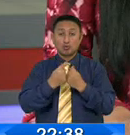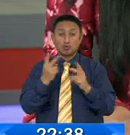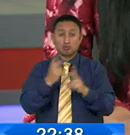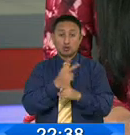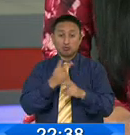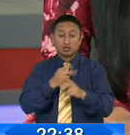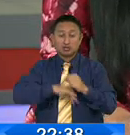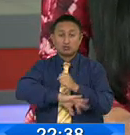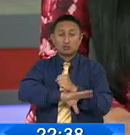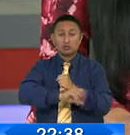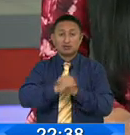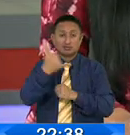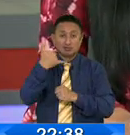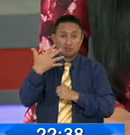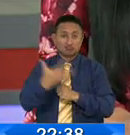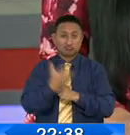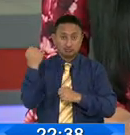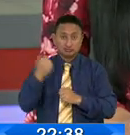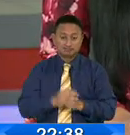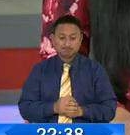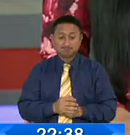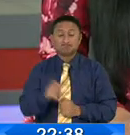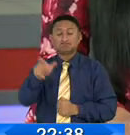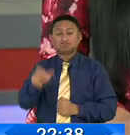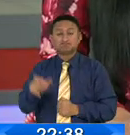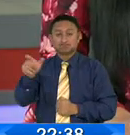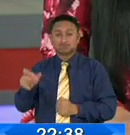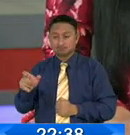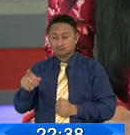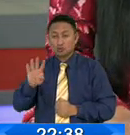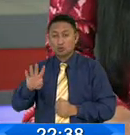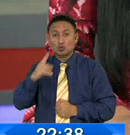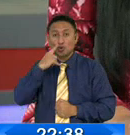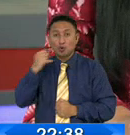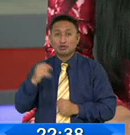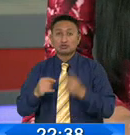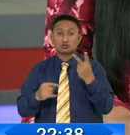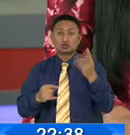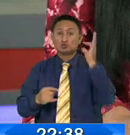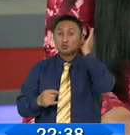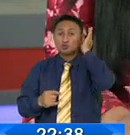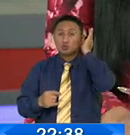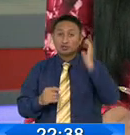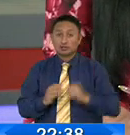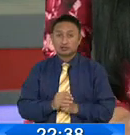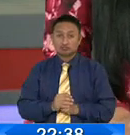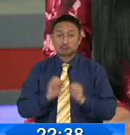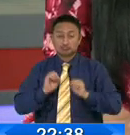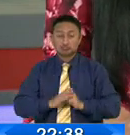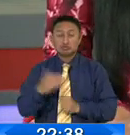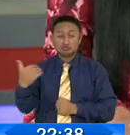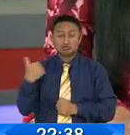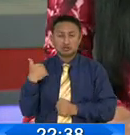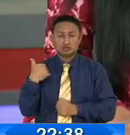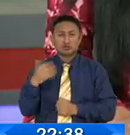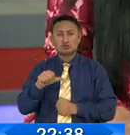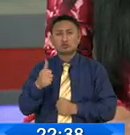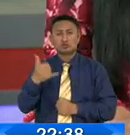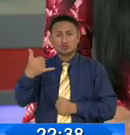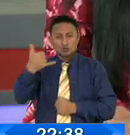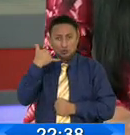robo de celulares. Entre los detenidos hay cuatro hombres y dos mujeres. Además, cargaban varios equipos